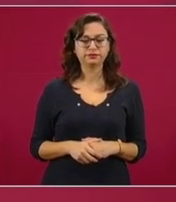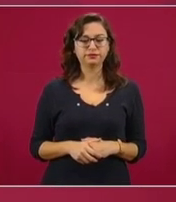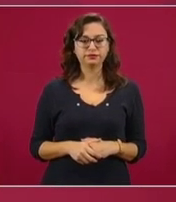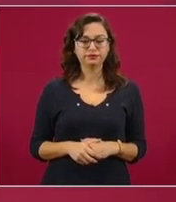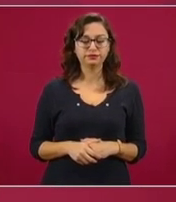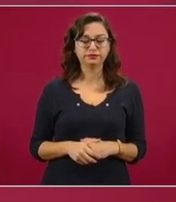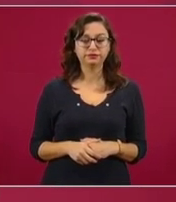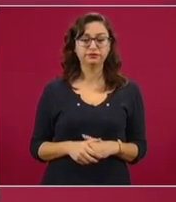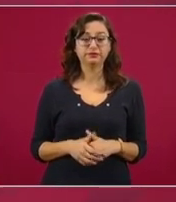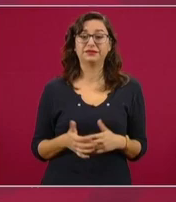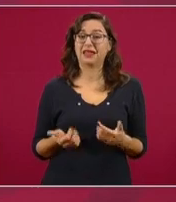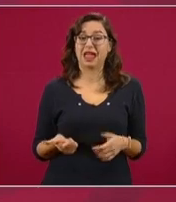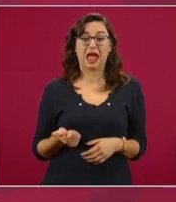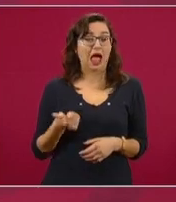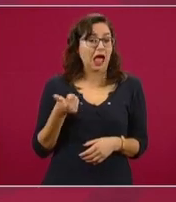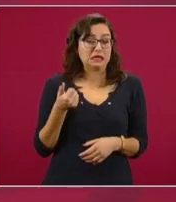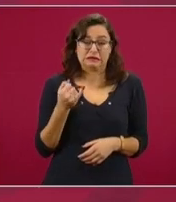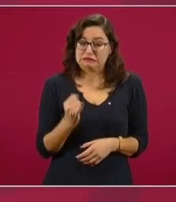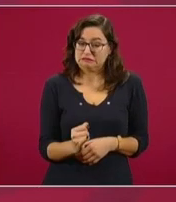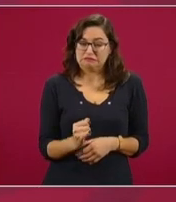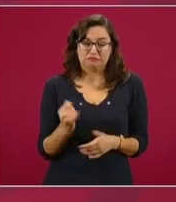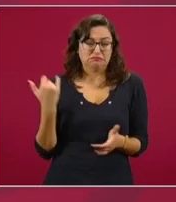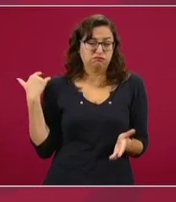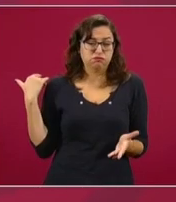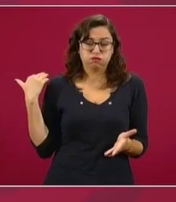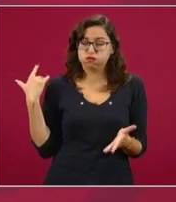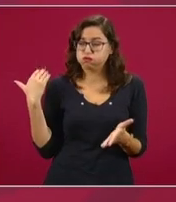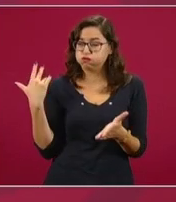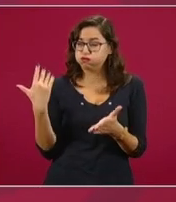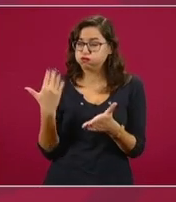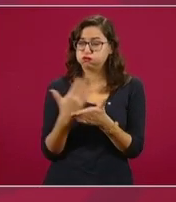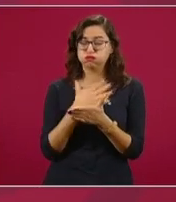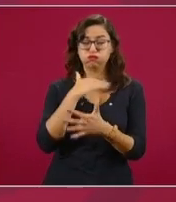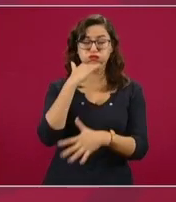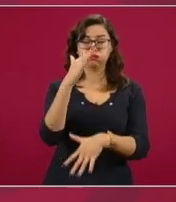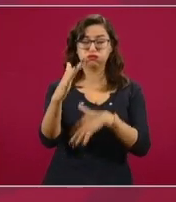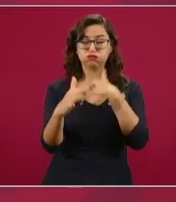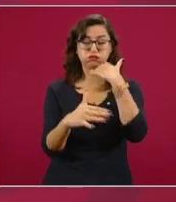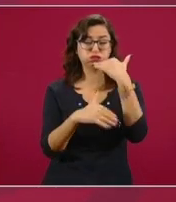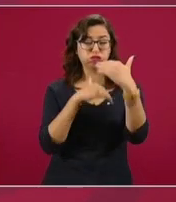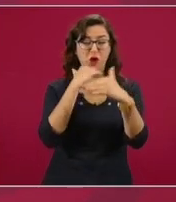y eso fue lo que dio al traste con todo